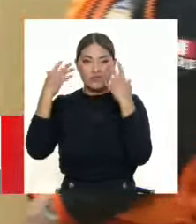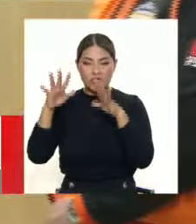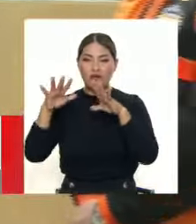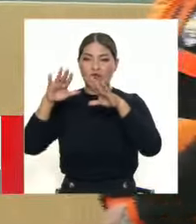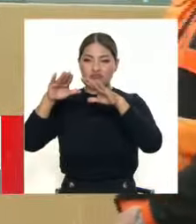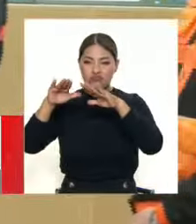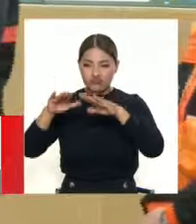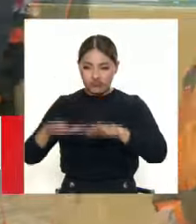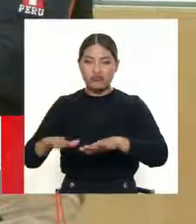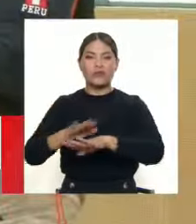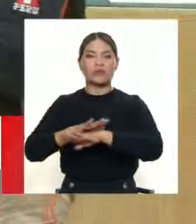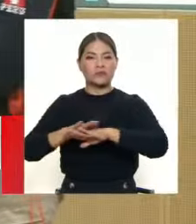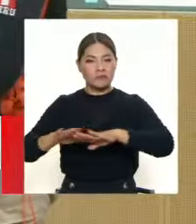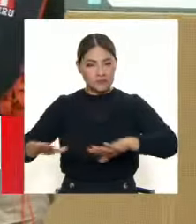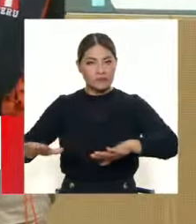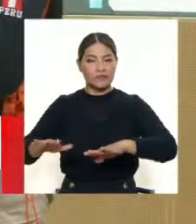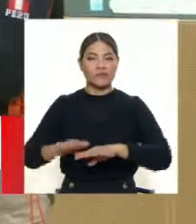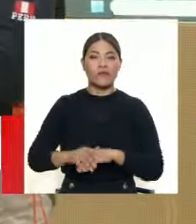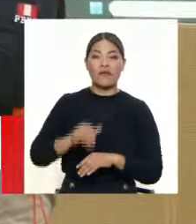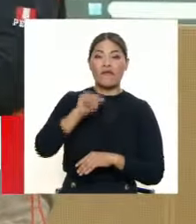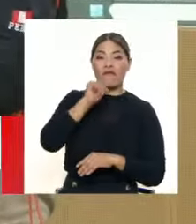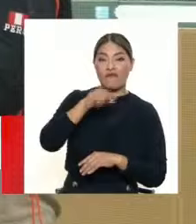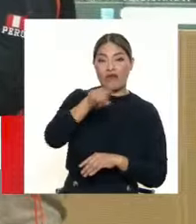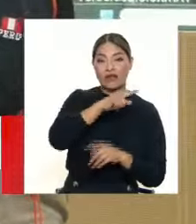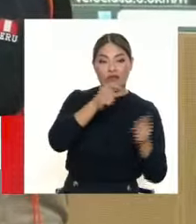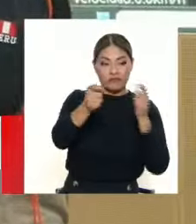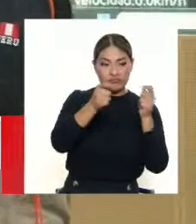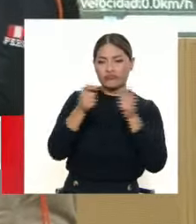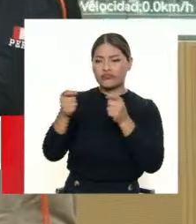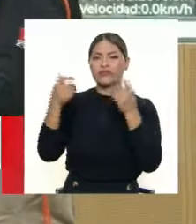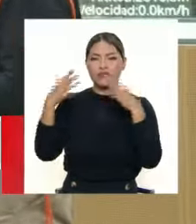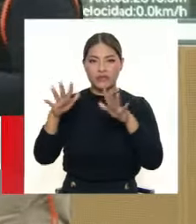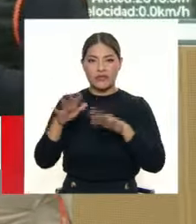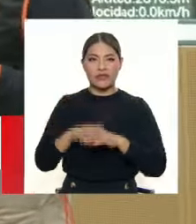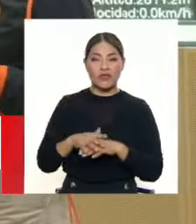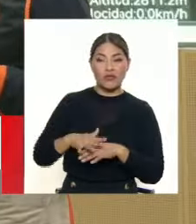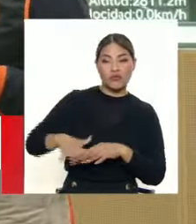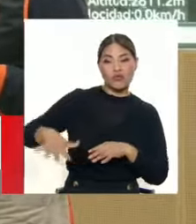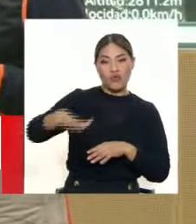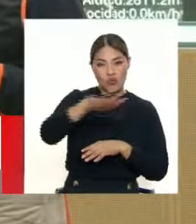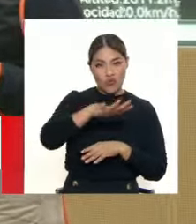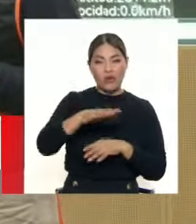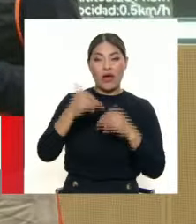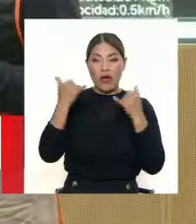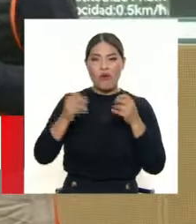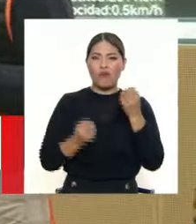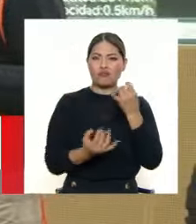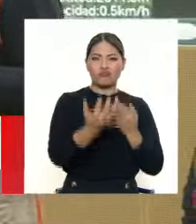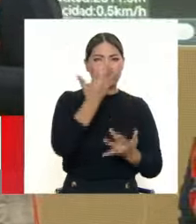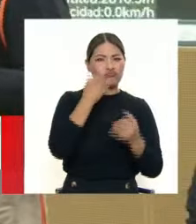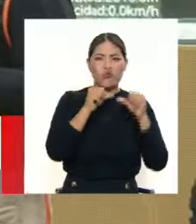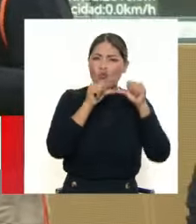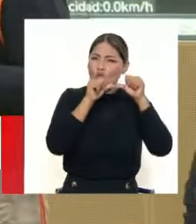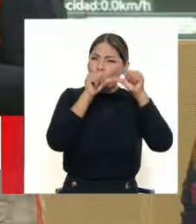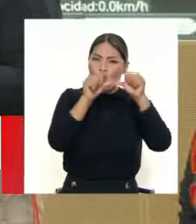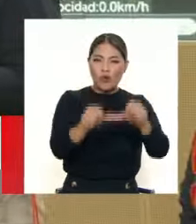del 50%. Están controlados 20 y activos en el momento del día de